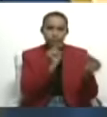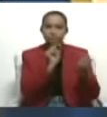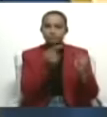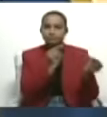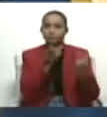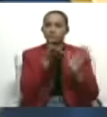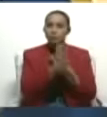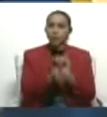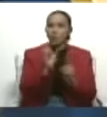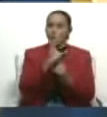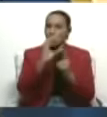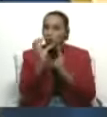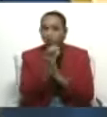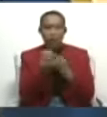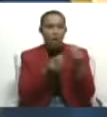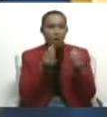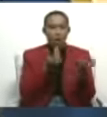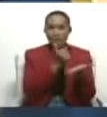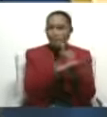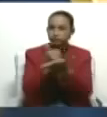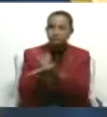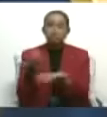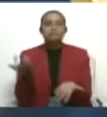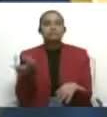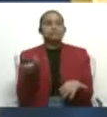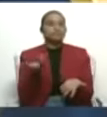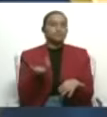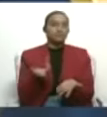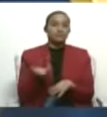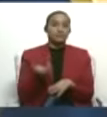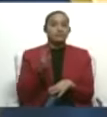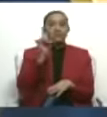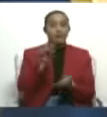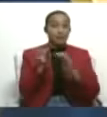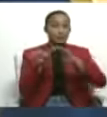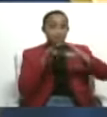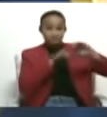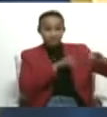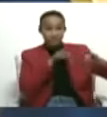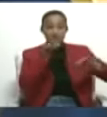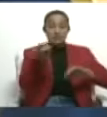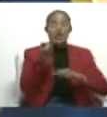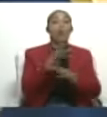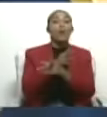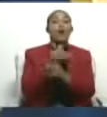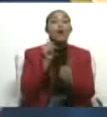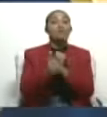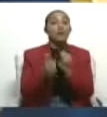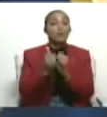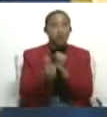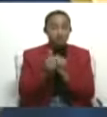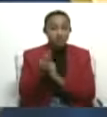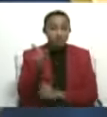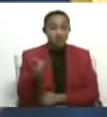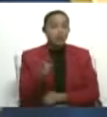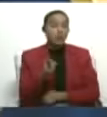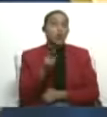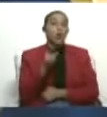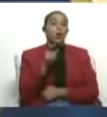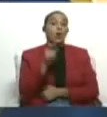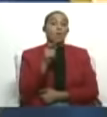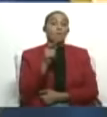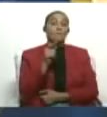ministro, Intervisión, el festival musical que se va a realizar este año en Rusia, los Juegos Deportivos en Kazán, que también va una